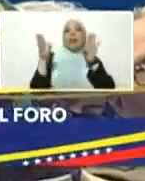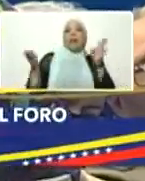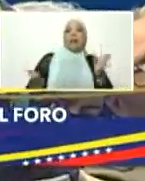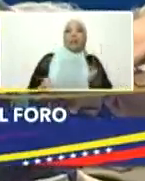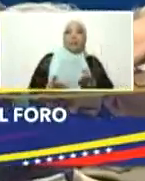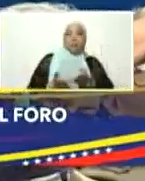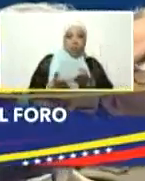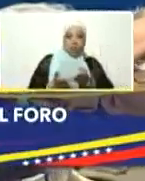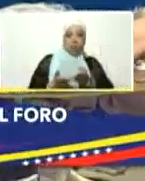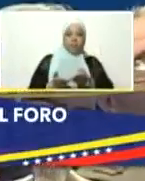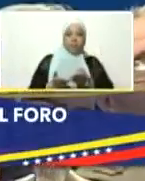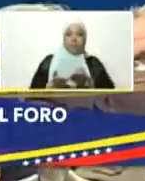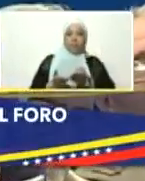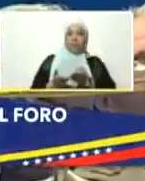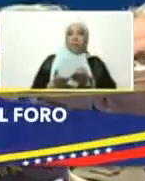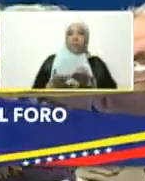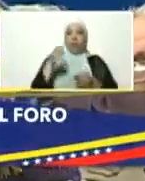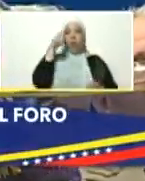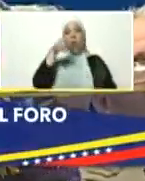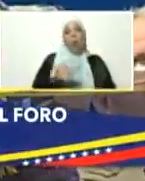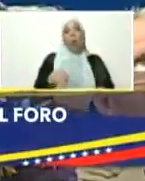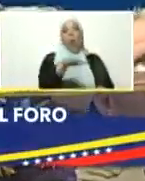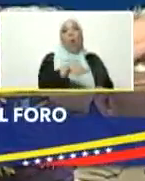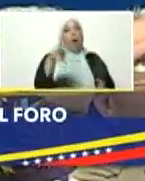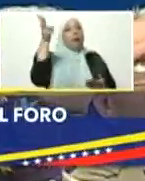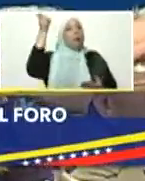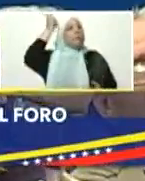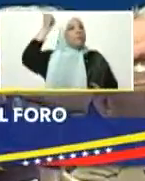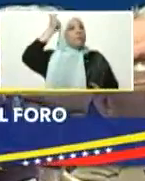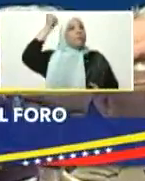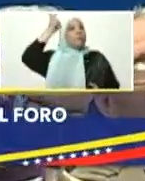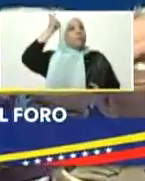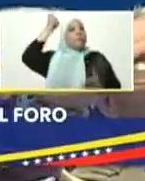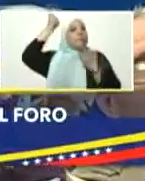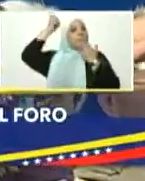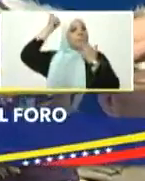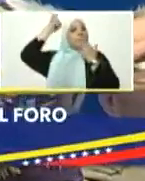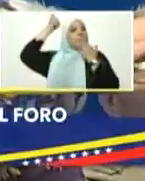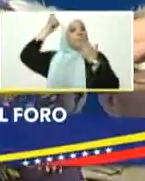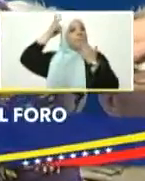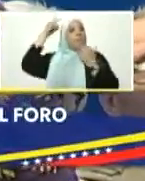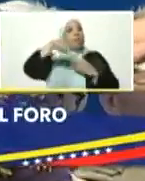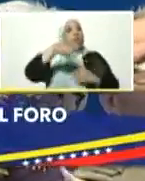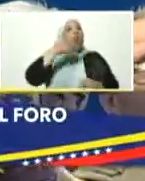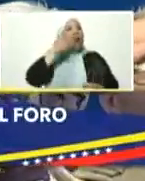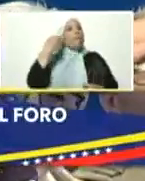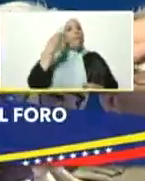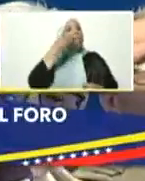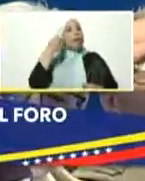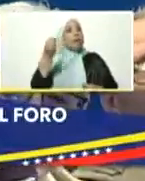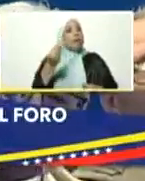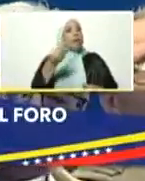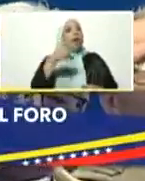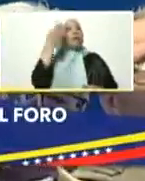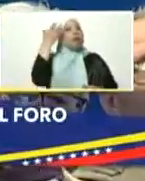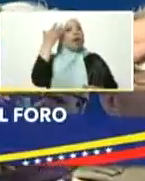que nos han abierto nuestros pueblos originarios con su sabiduría y con su persistencia por no